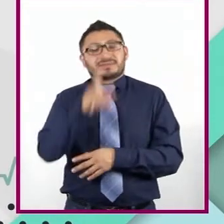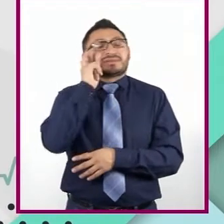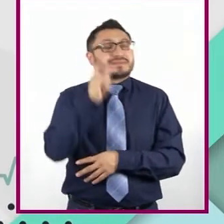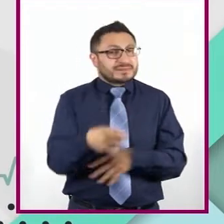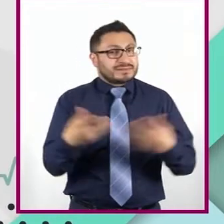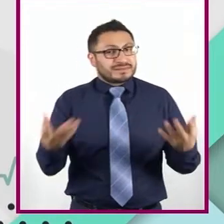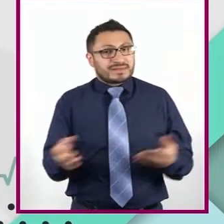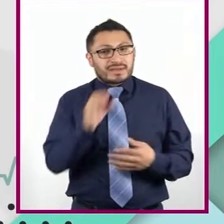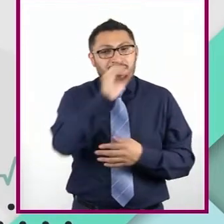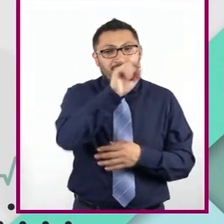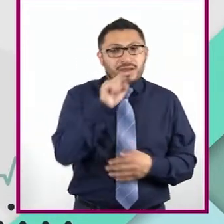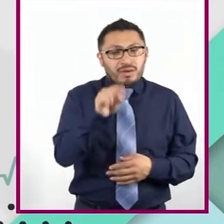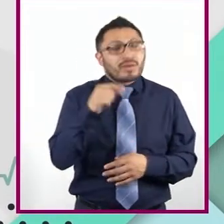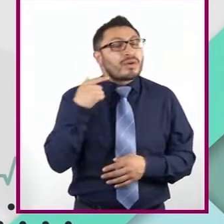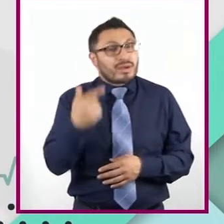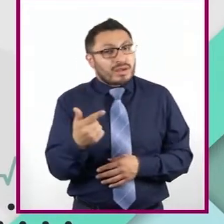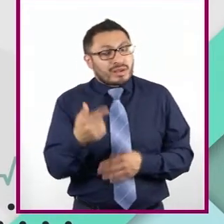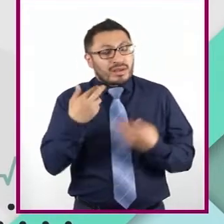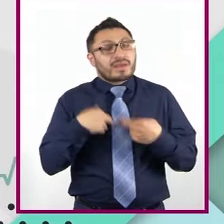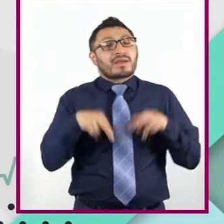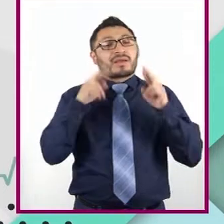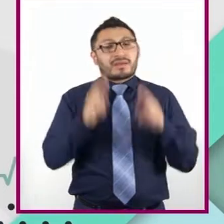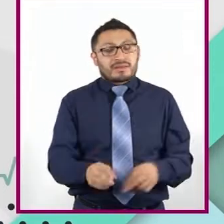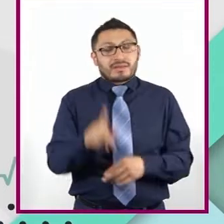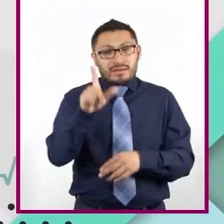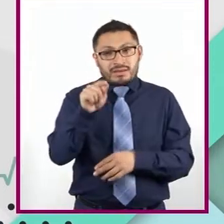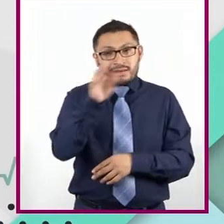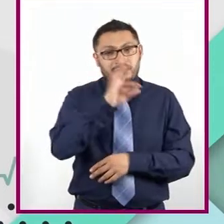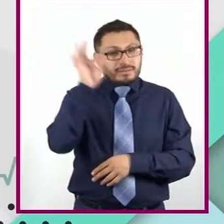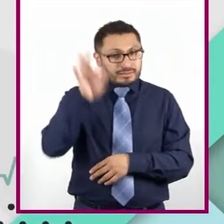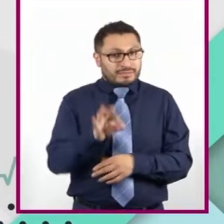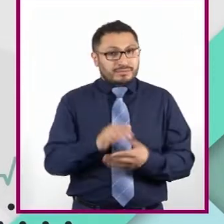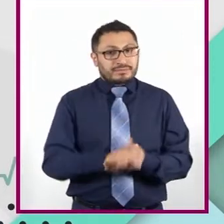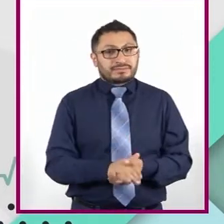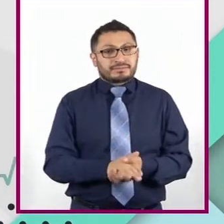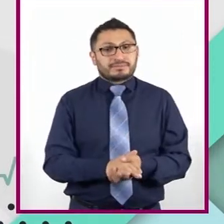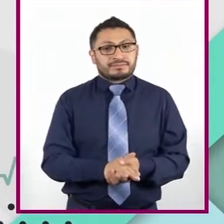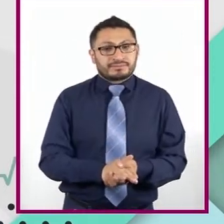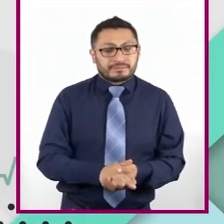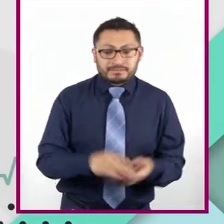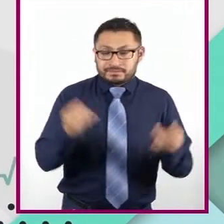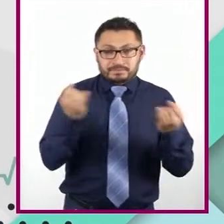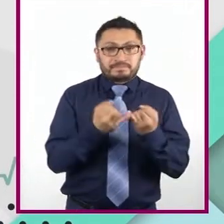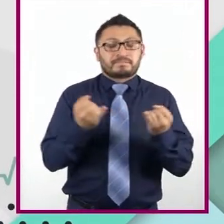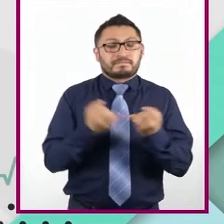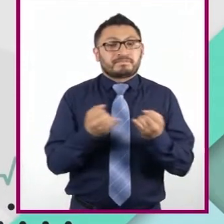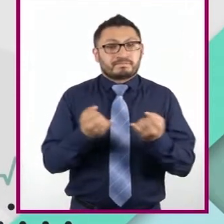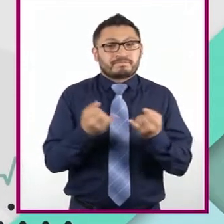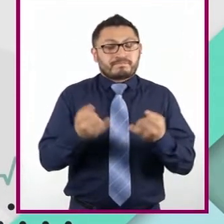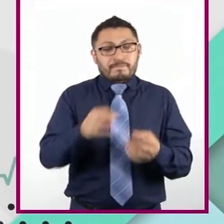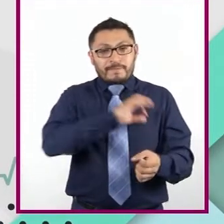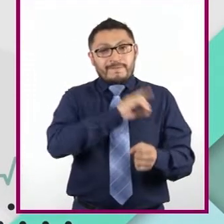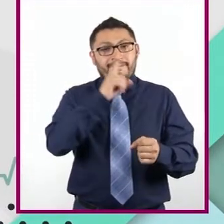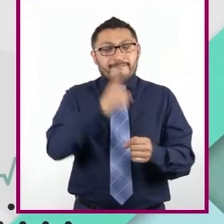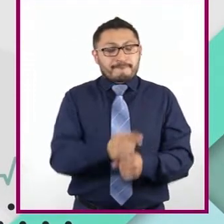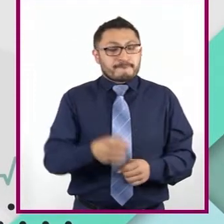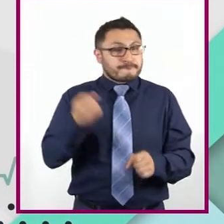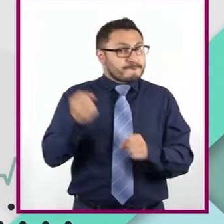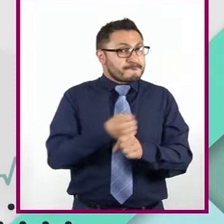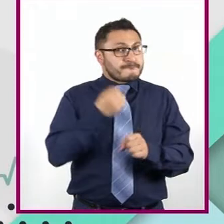es 0.7, que representa el 70%. De la misma forma, la probabilidad